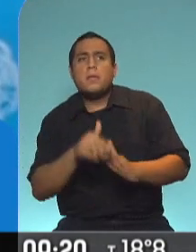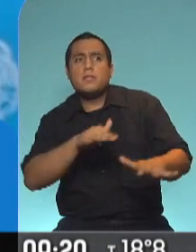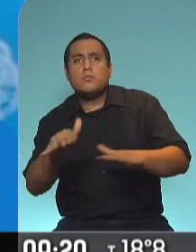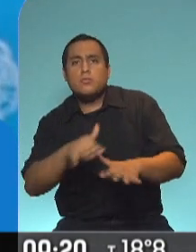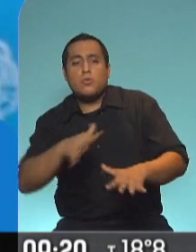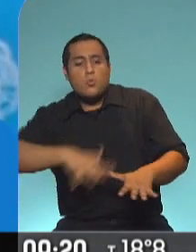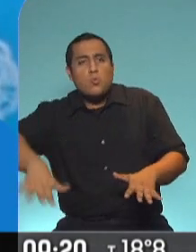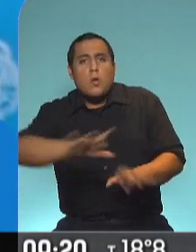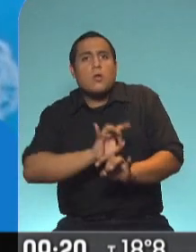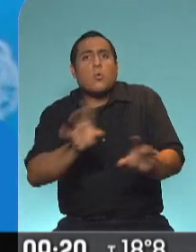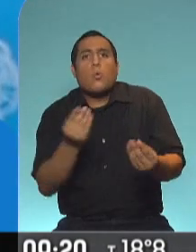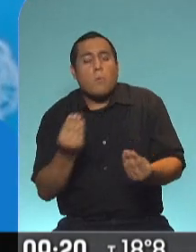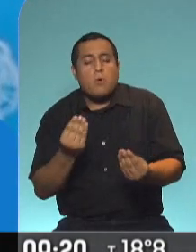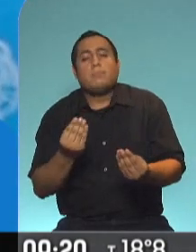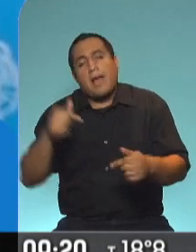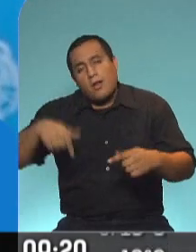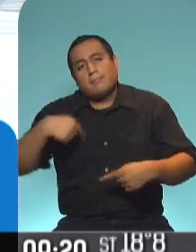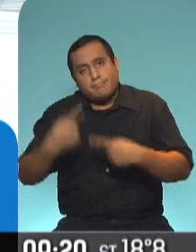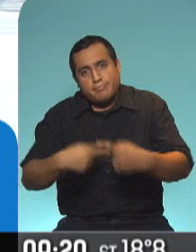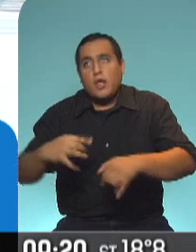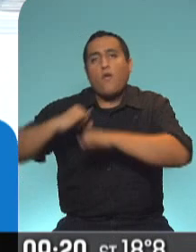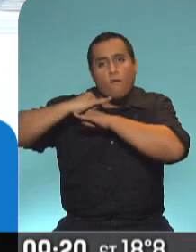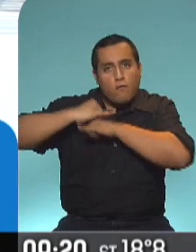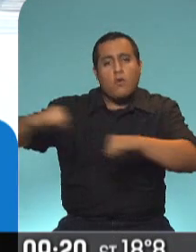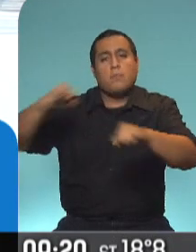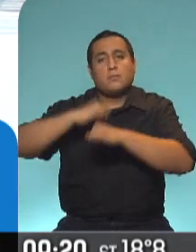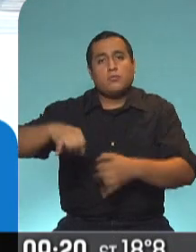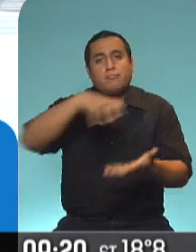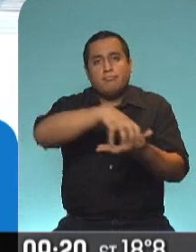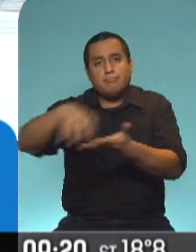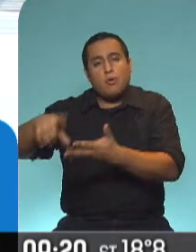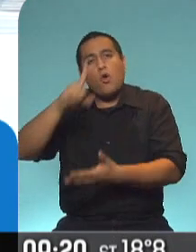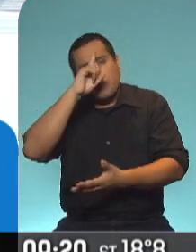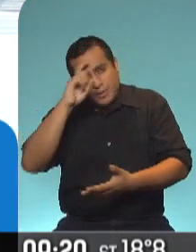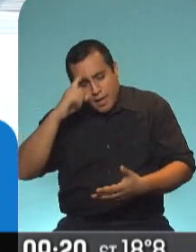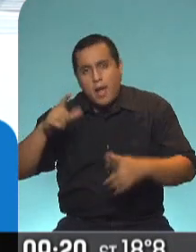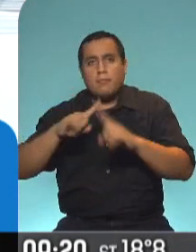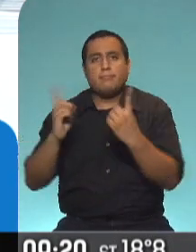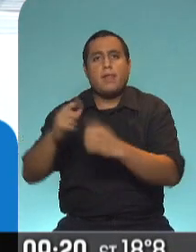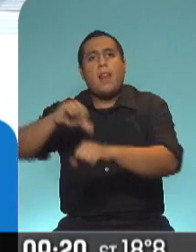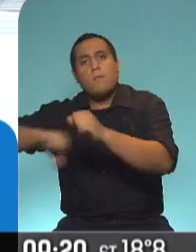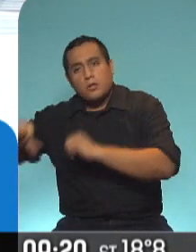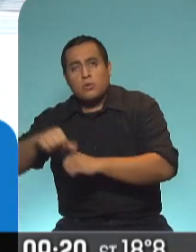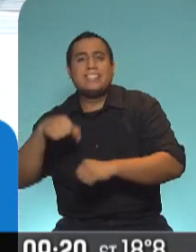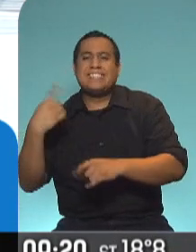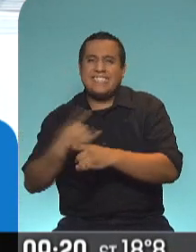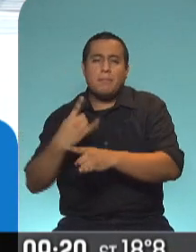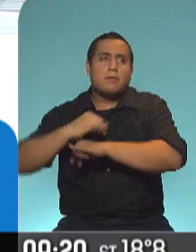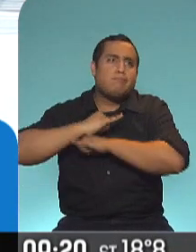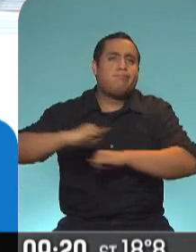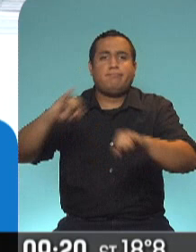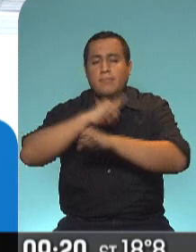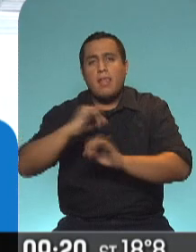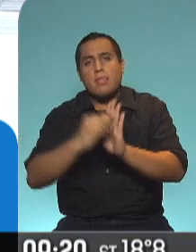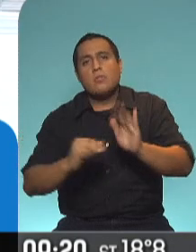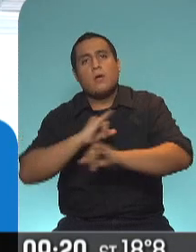local así que sigamos construyendo esta información los centros de salud los laboratorios quienes tienen que notificar y compartiendo